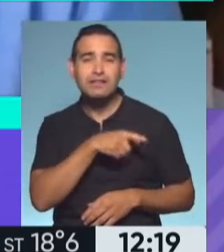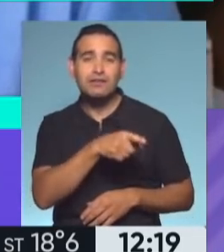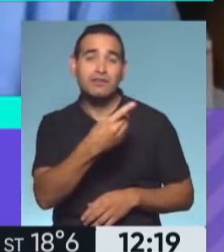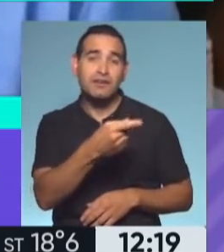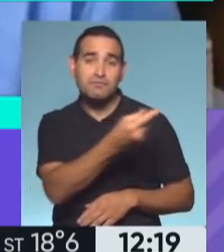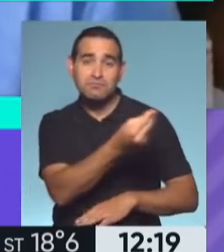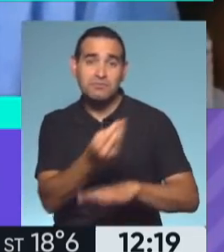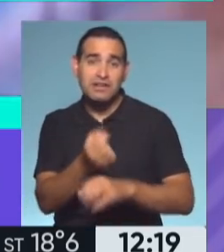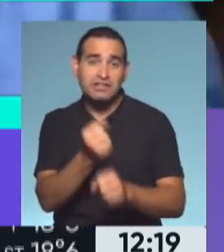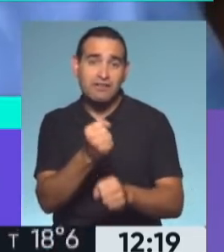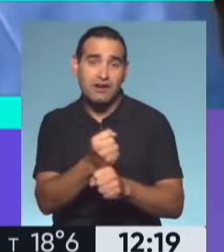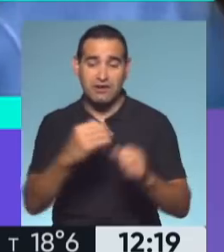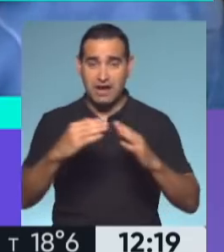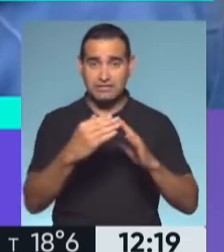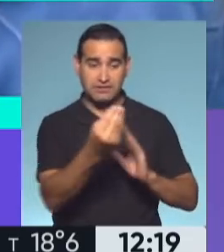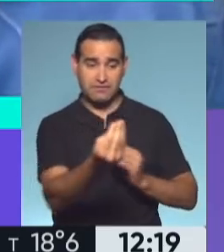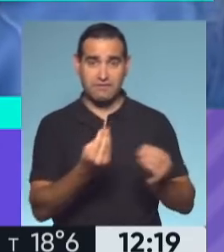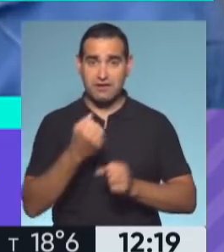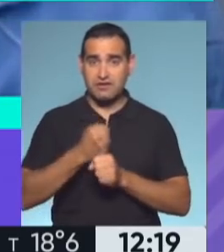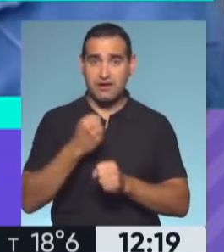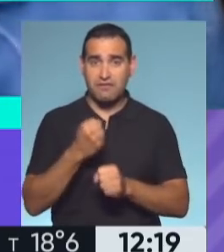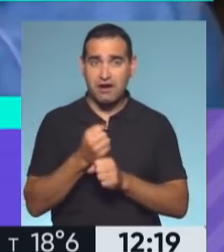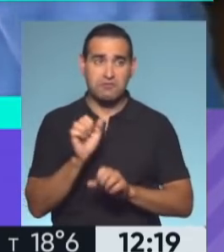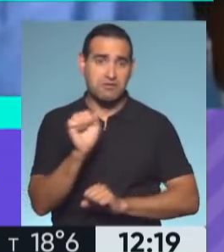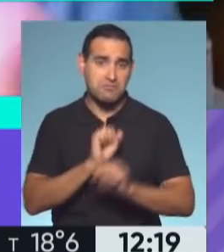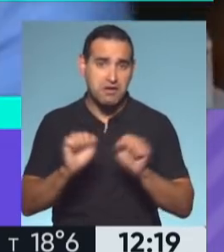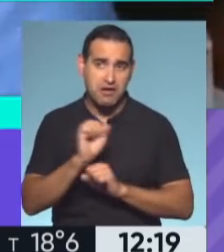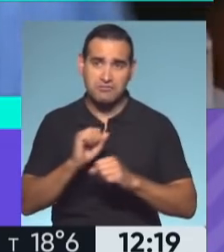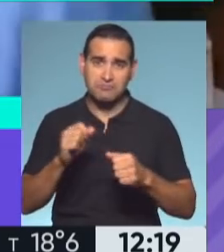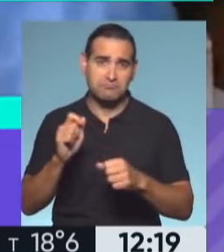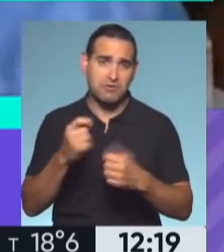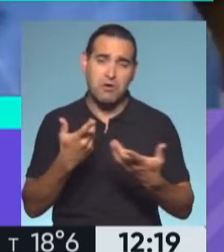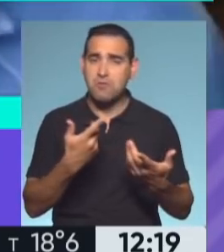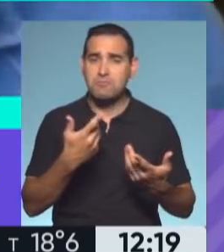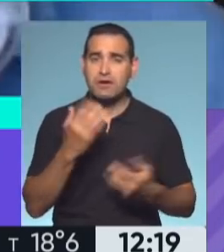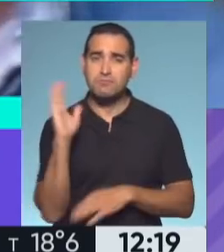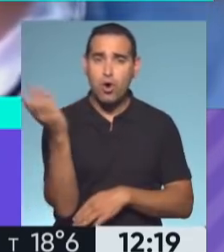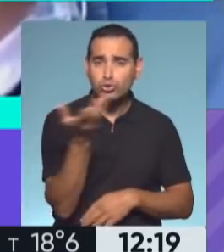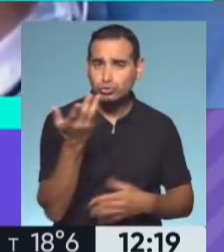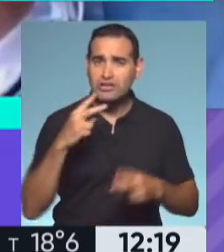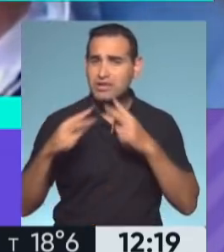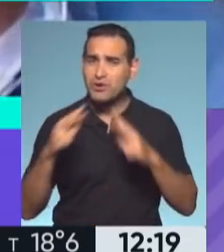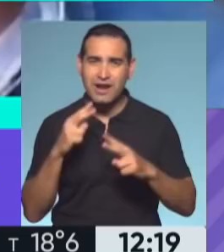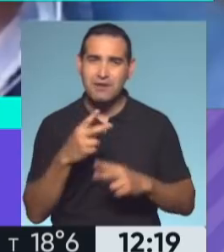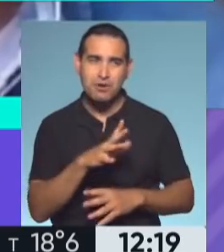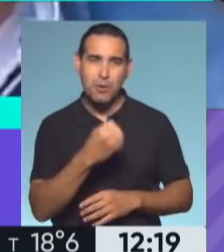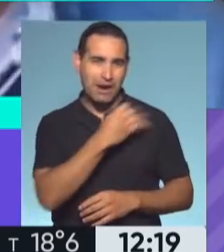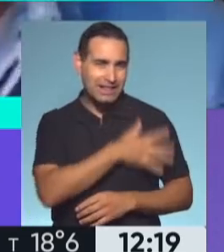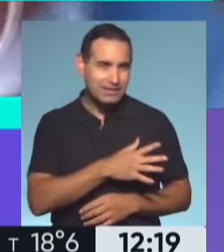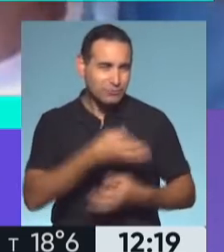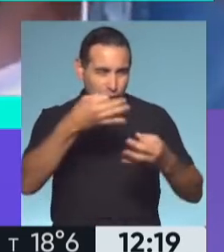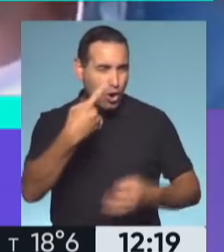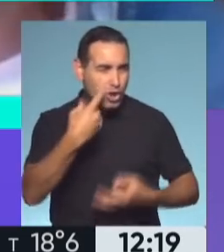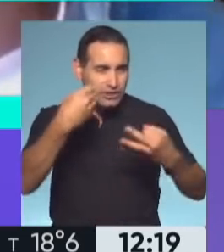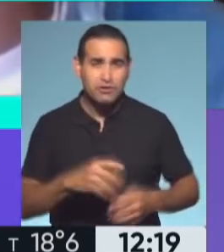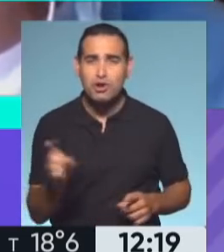vienen a trabajar en sus viviendas como mano de obra, o los atienden en restaurantes, etc. Eso no es conocer a los palestinos. La mayoría de